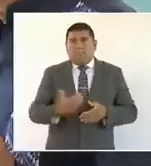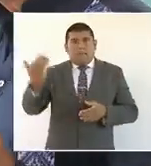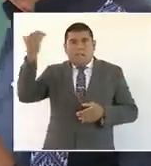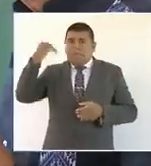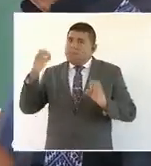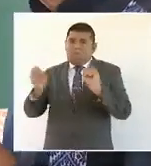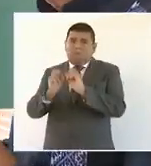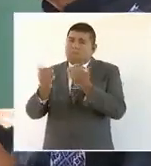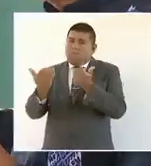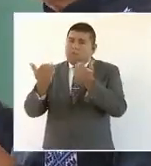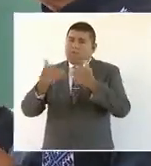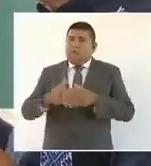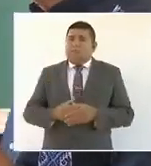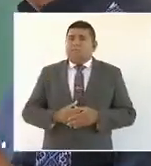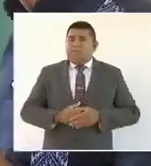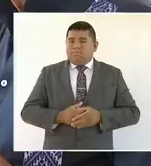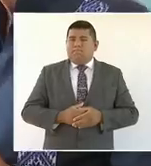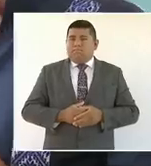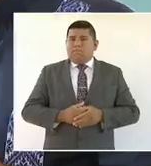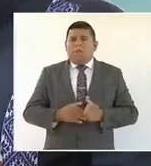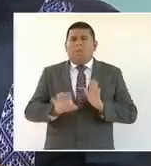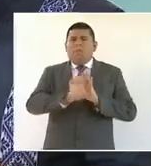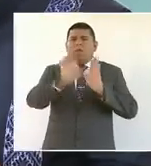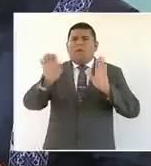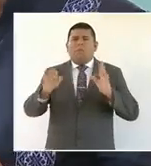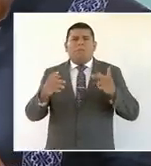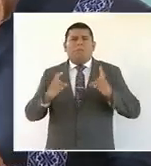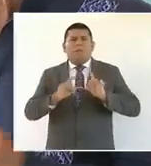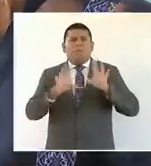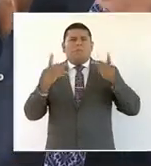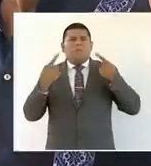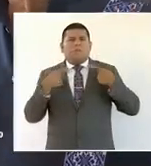porque si a alguien le da un infarto,